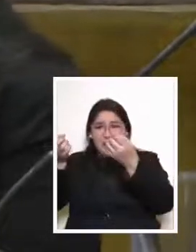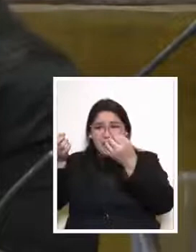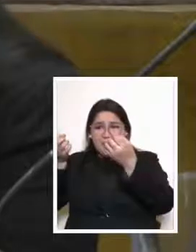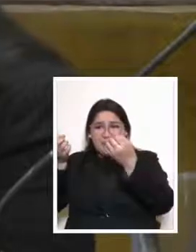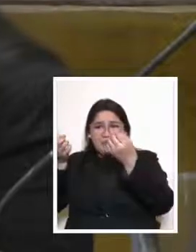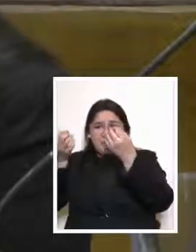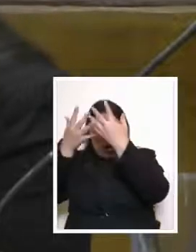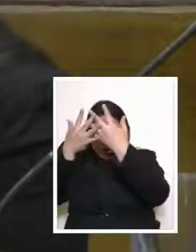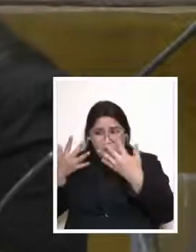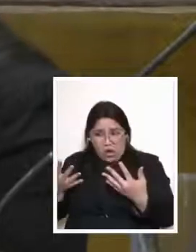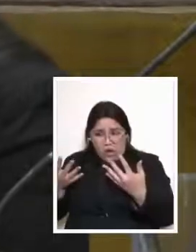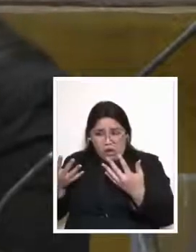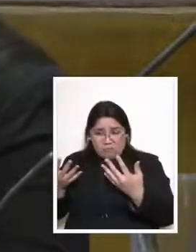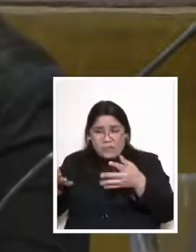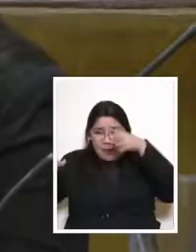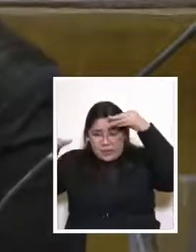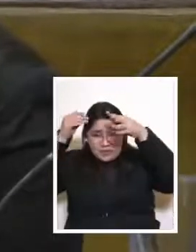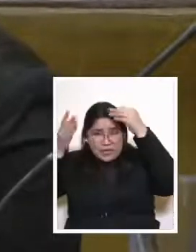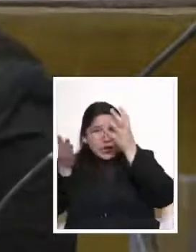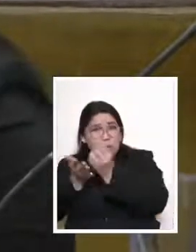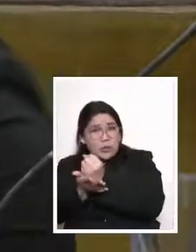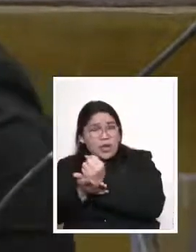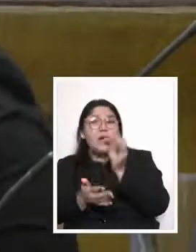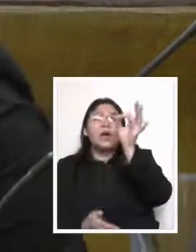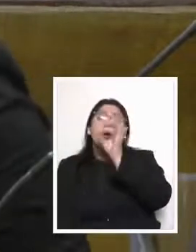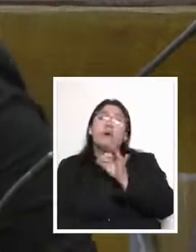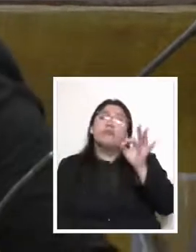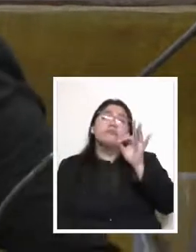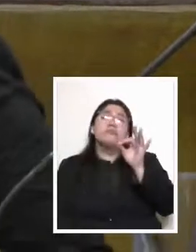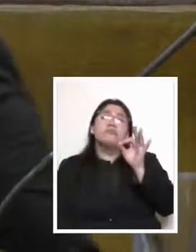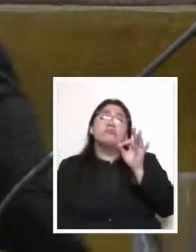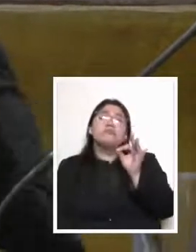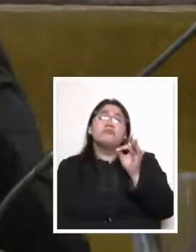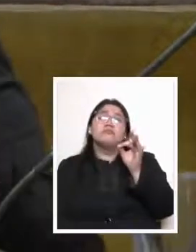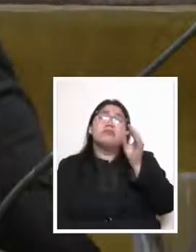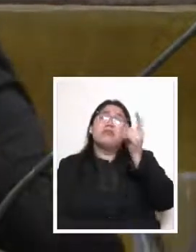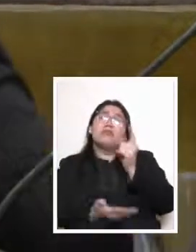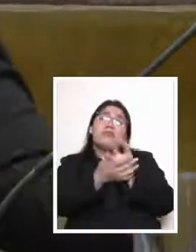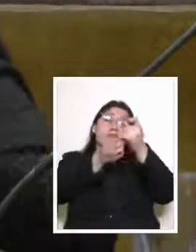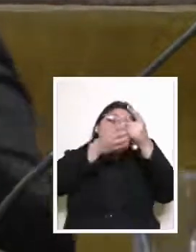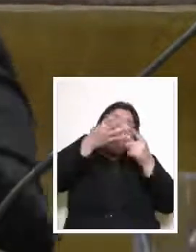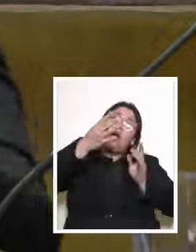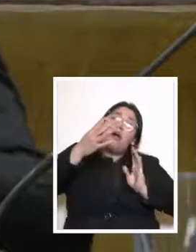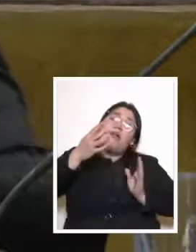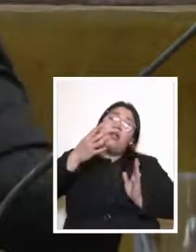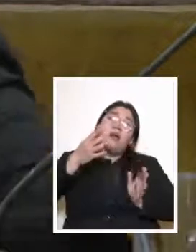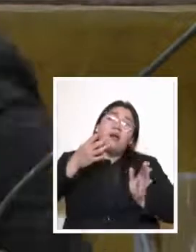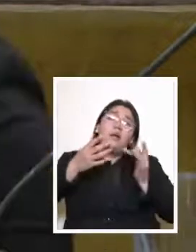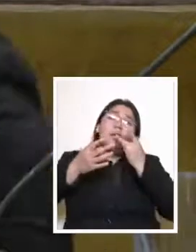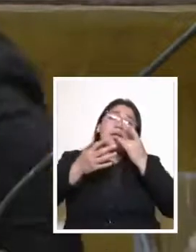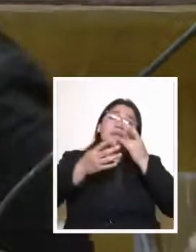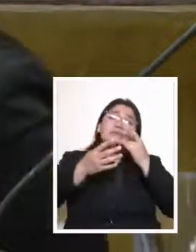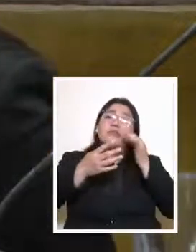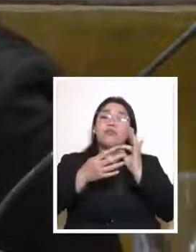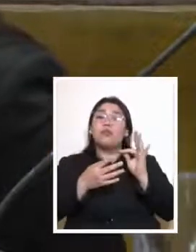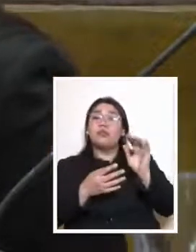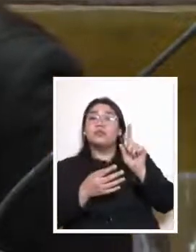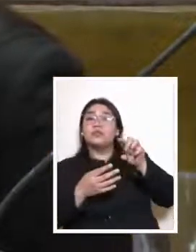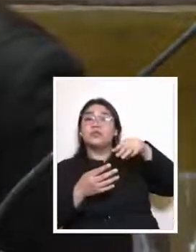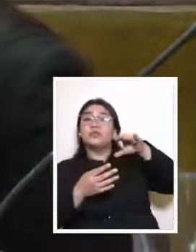del currículum o simplemente tengo que avanzar porque todos los contenidos van a ser evaluados en esta